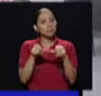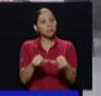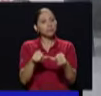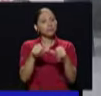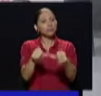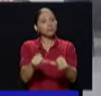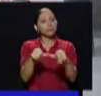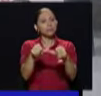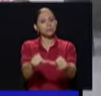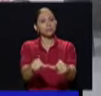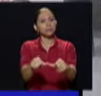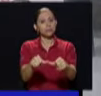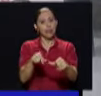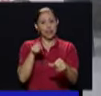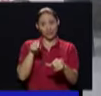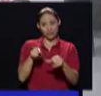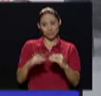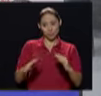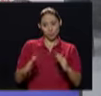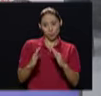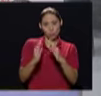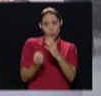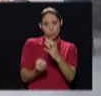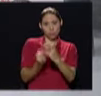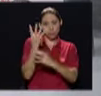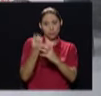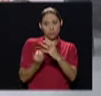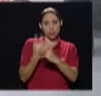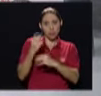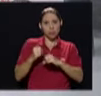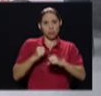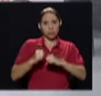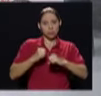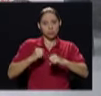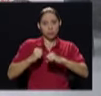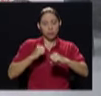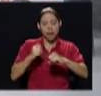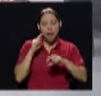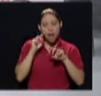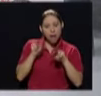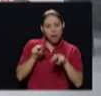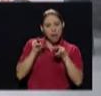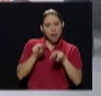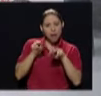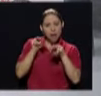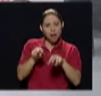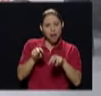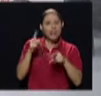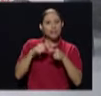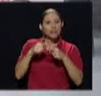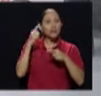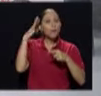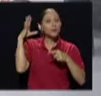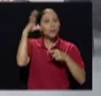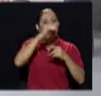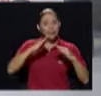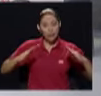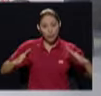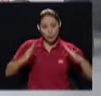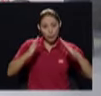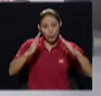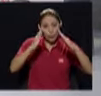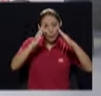la evolución de esa actividad sísmica de origen volcánico, porque nos da información de cómo asciende el magma a la superficie, si realmente